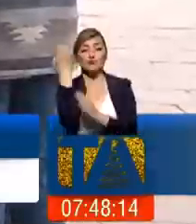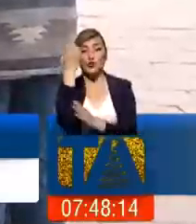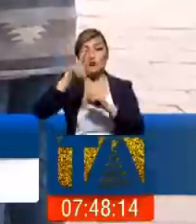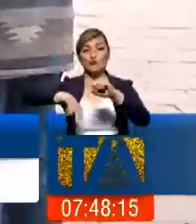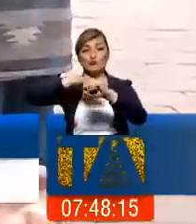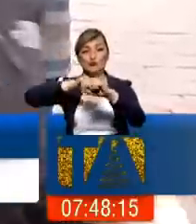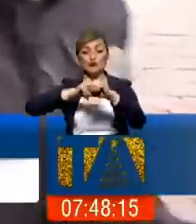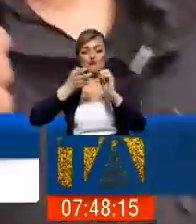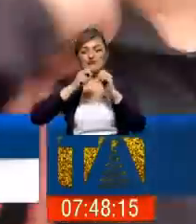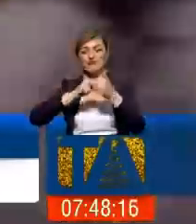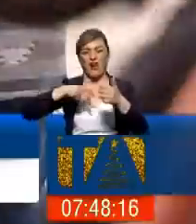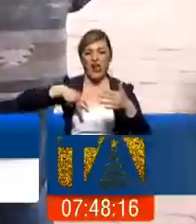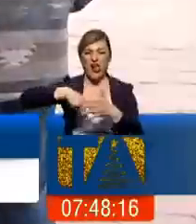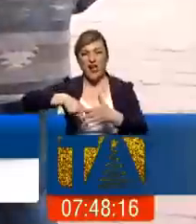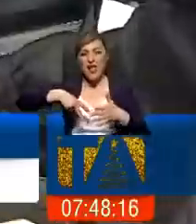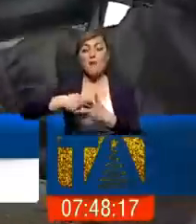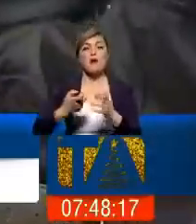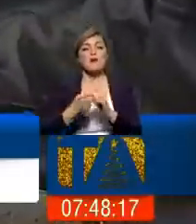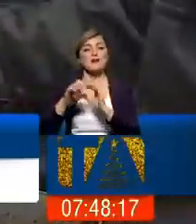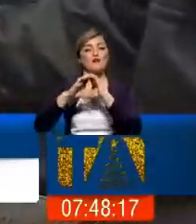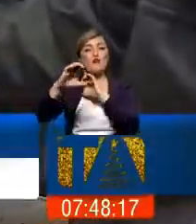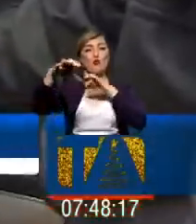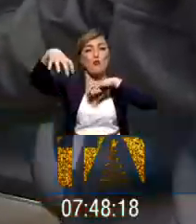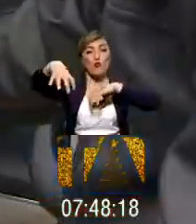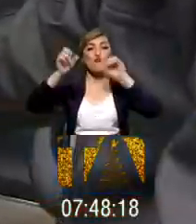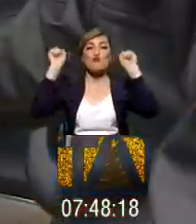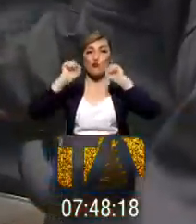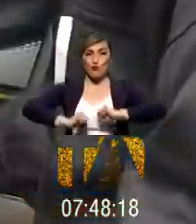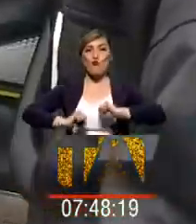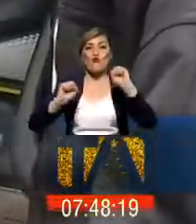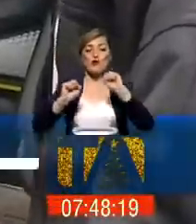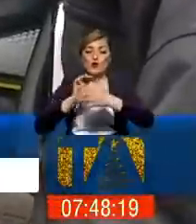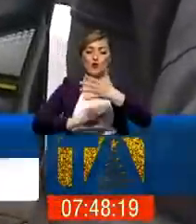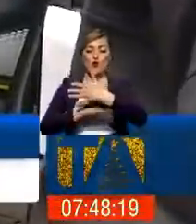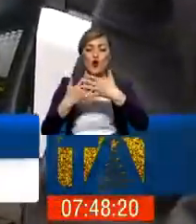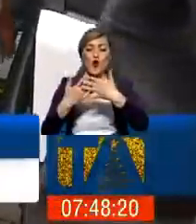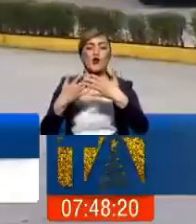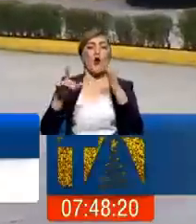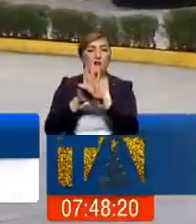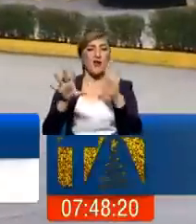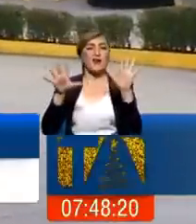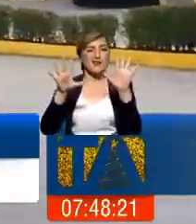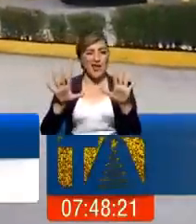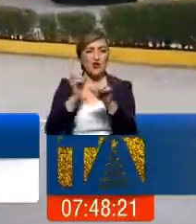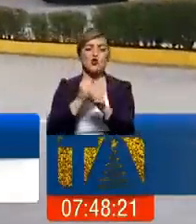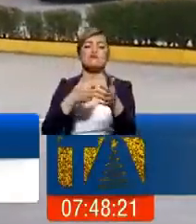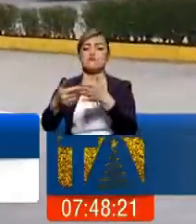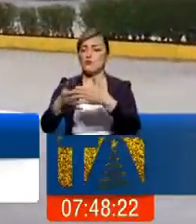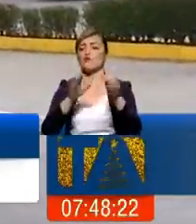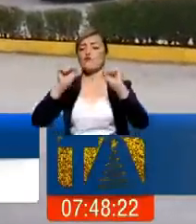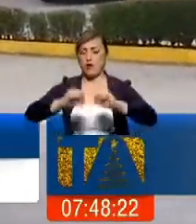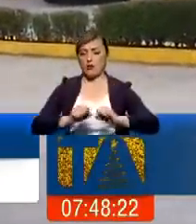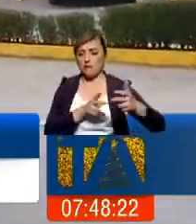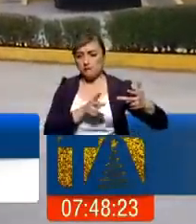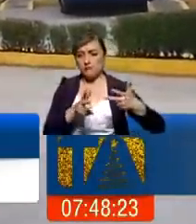para evitar contratiempos, las operadoras de transporte interprovincial podrán circular en el horario de toque de queda, siempre y cuando cumplan con